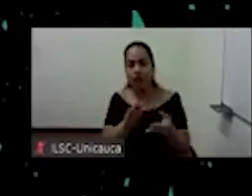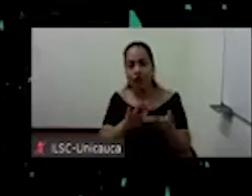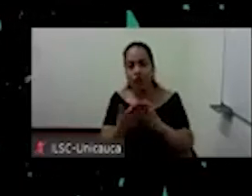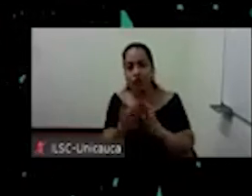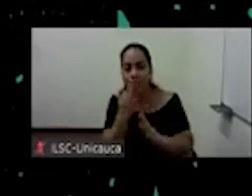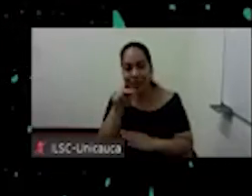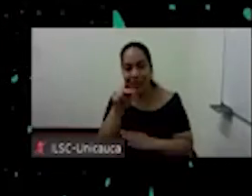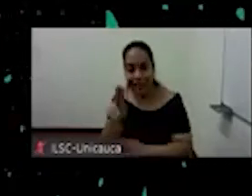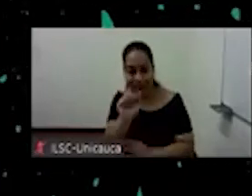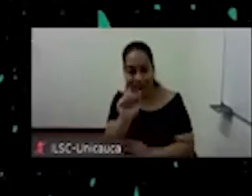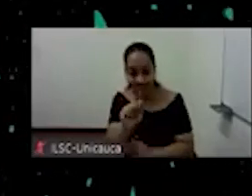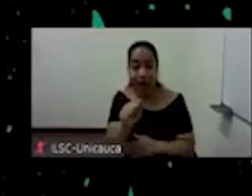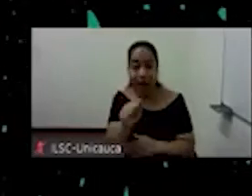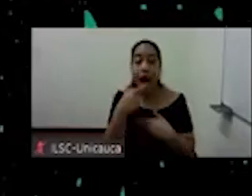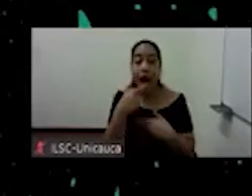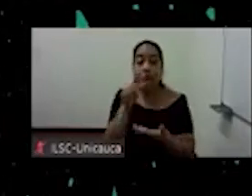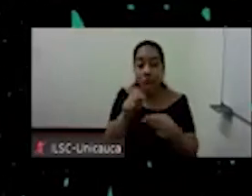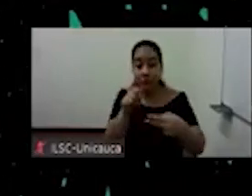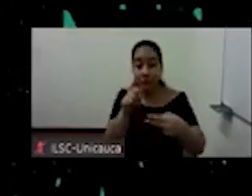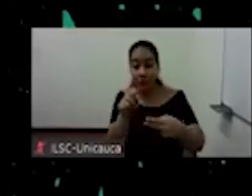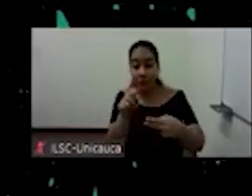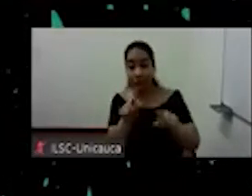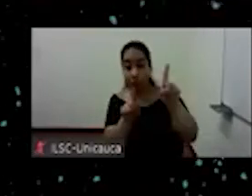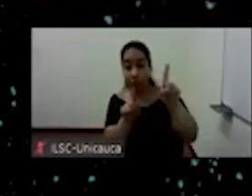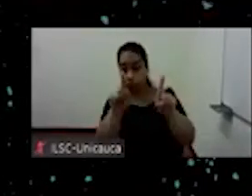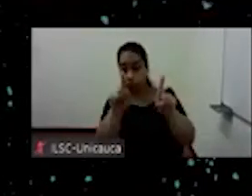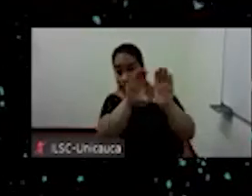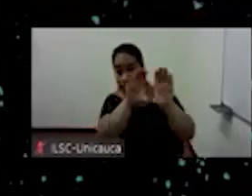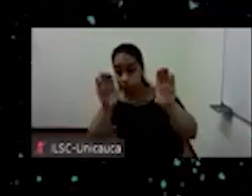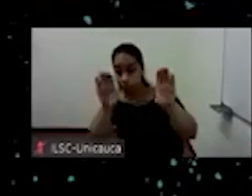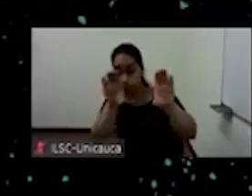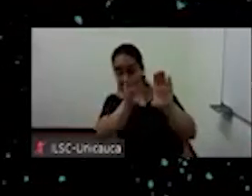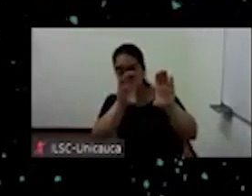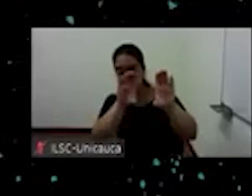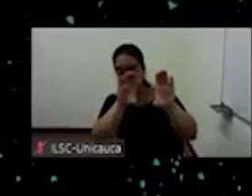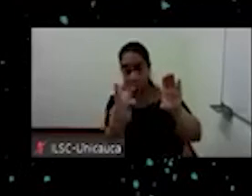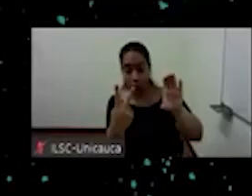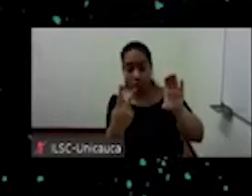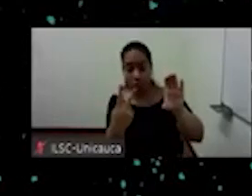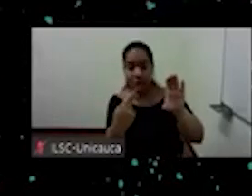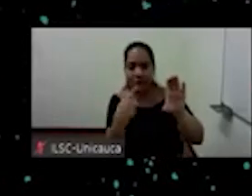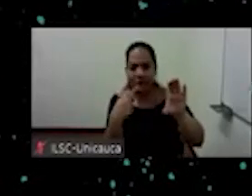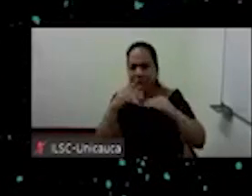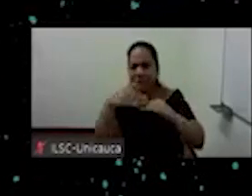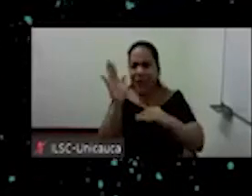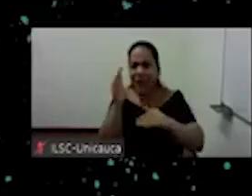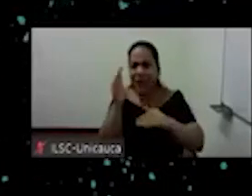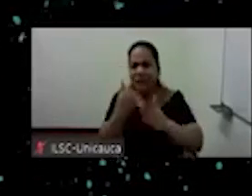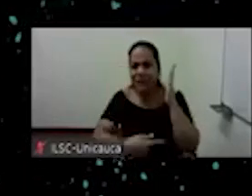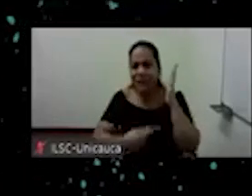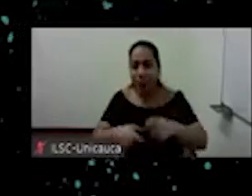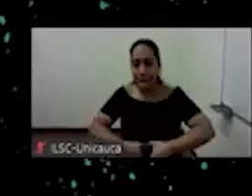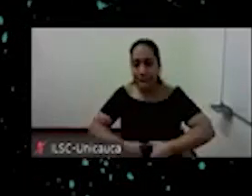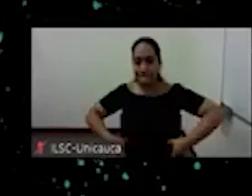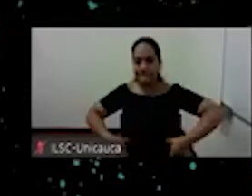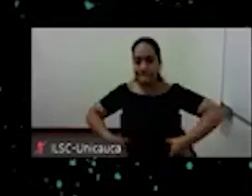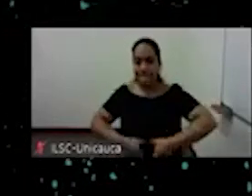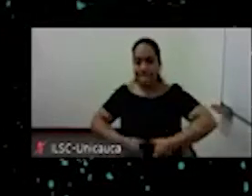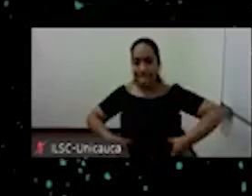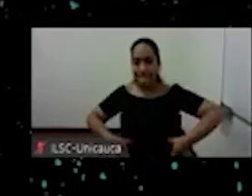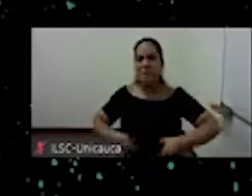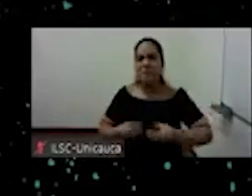tejidos, los 2 primeros de acá arriba, son más que todo para los chumbes que hacen para fajar a los